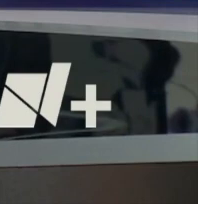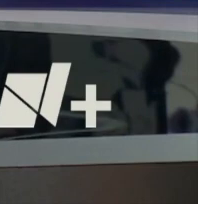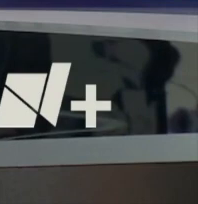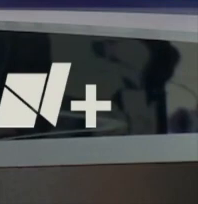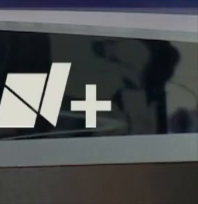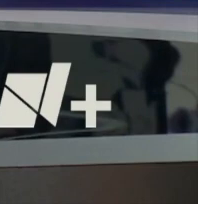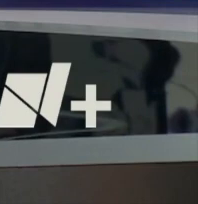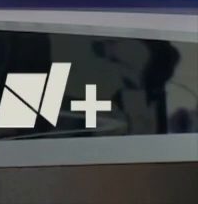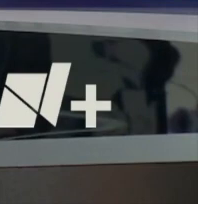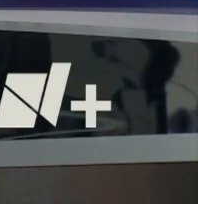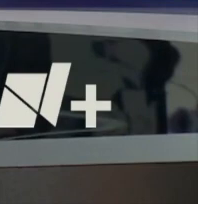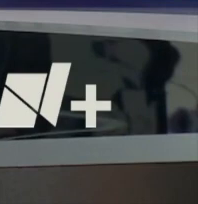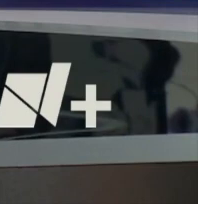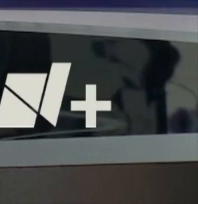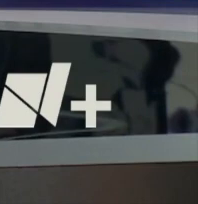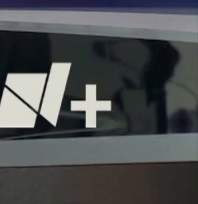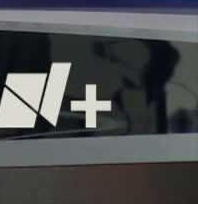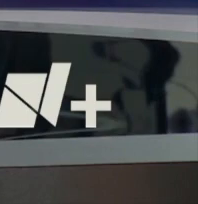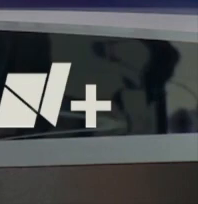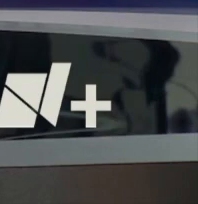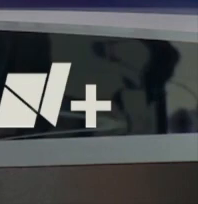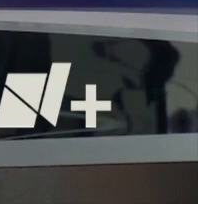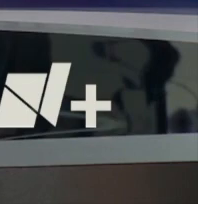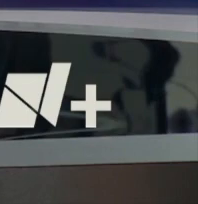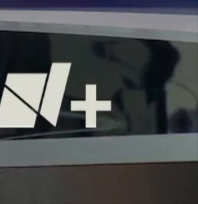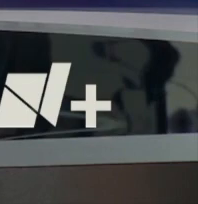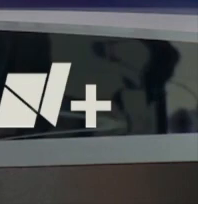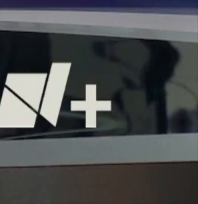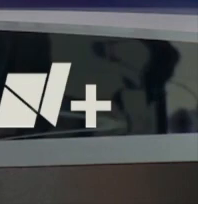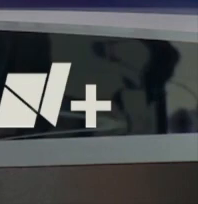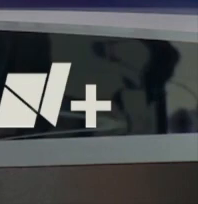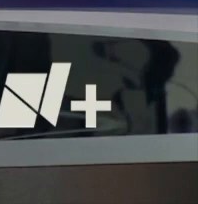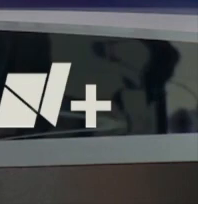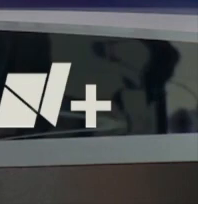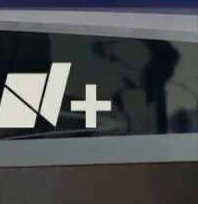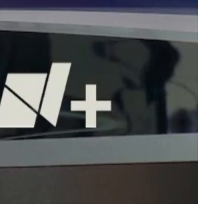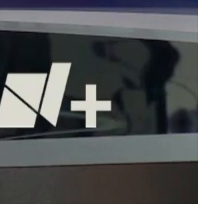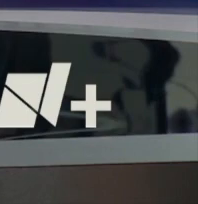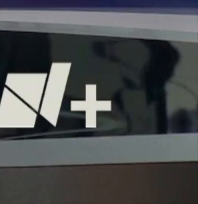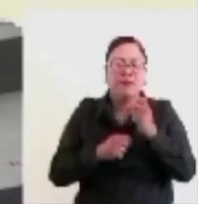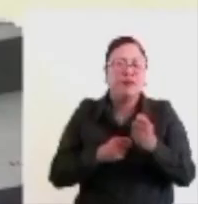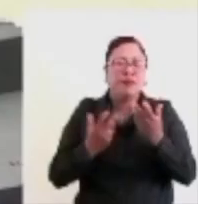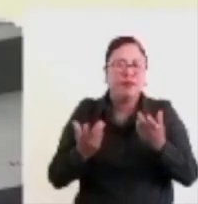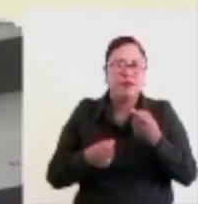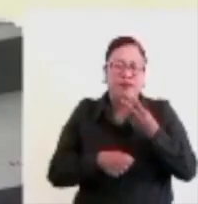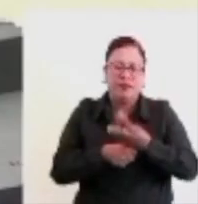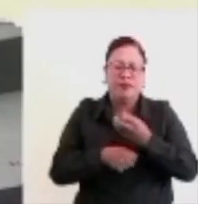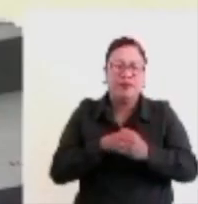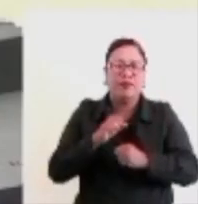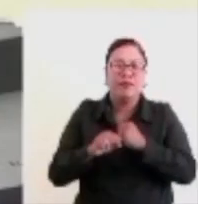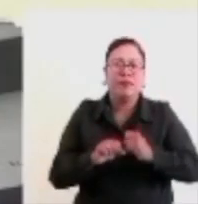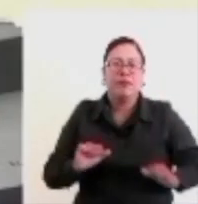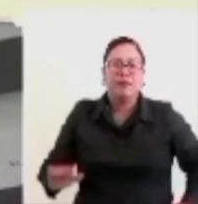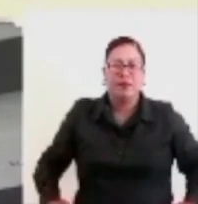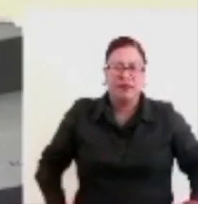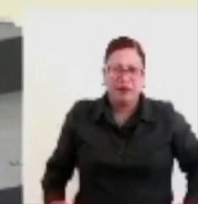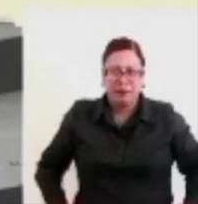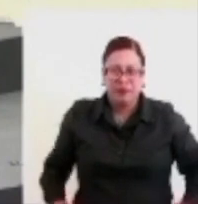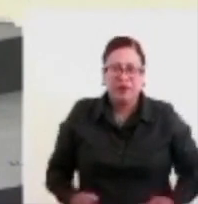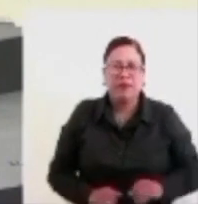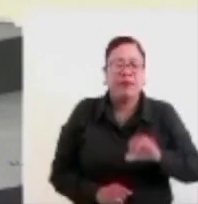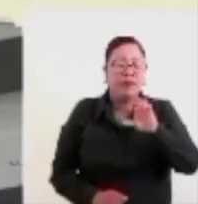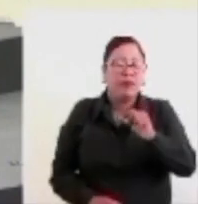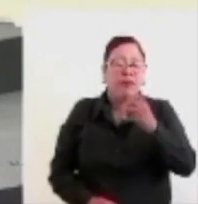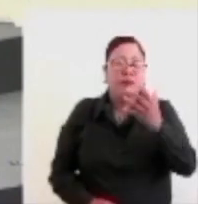conocer el calendario en el que los titulares de las dependencias deberán acudir a rendir cuentas la 65 legislatura del